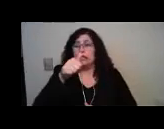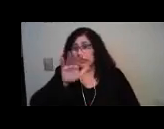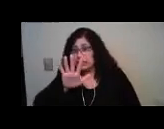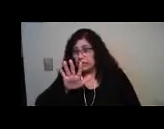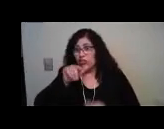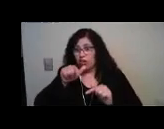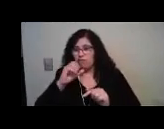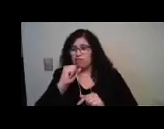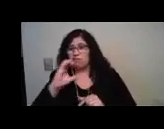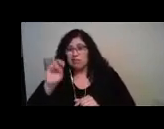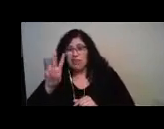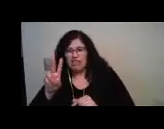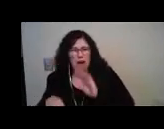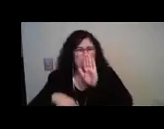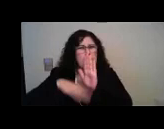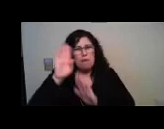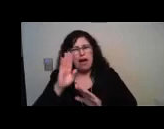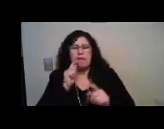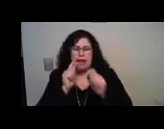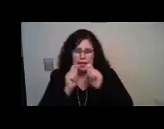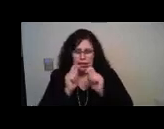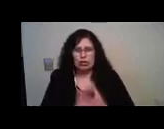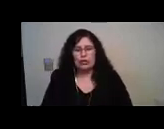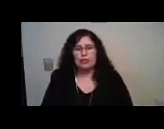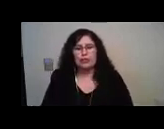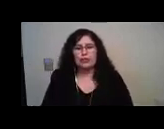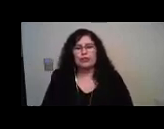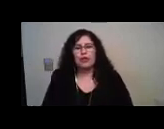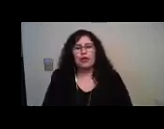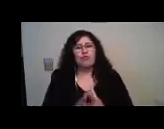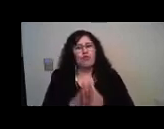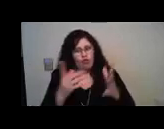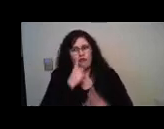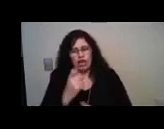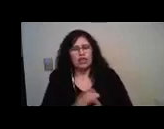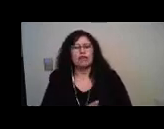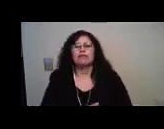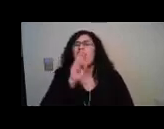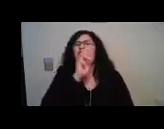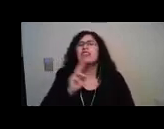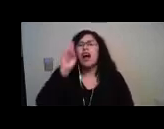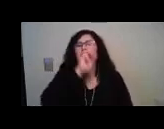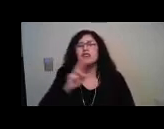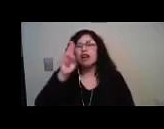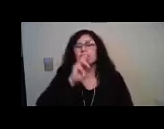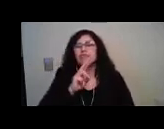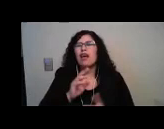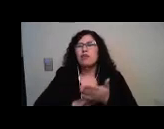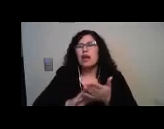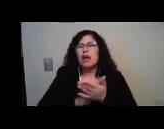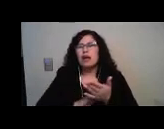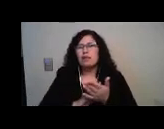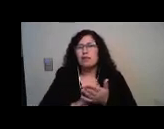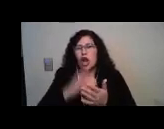manera abismante, ¿ya? Las personas de raza afroamericanos, ¿cierto?, tienen un riesgo mayor